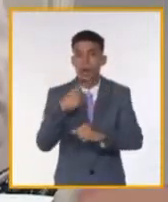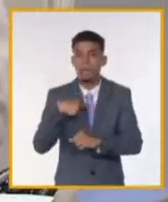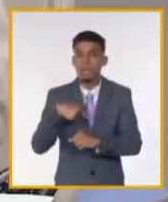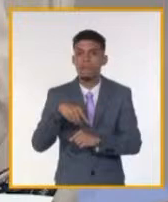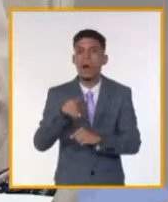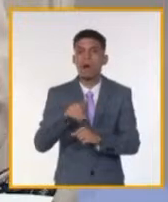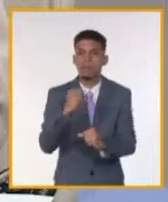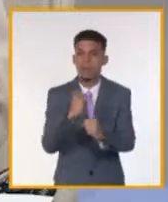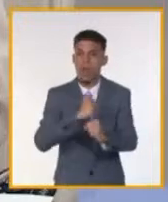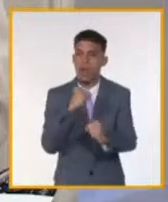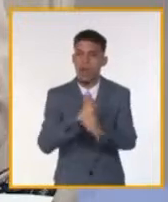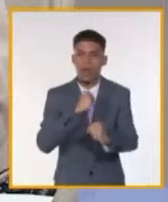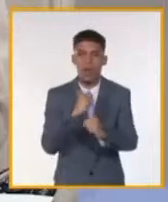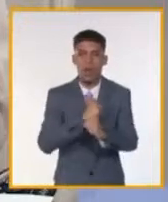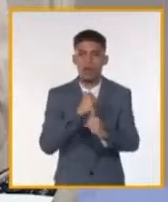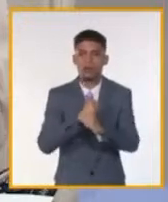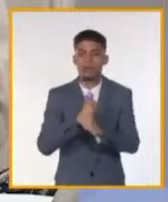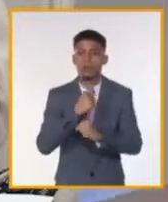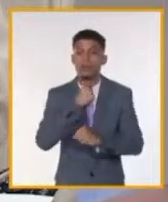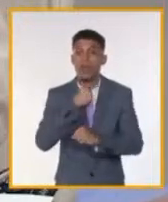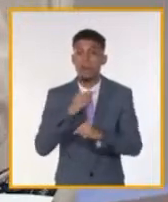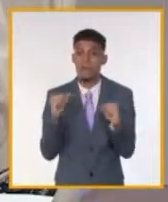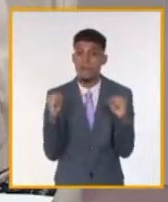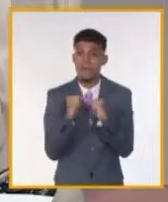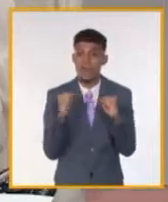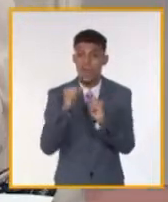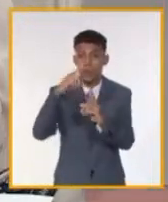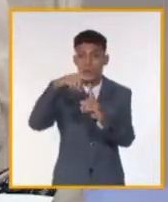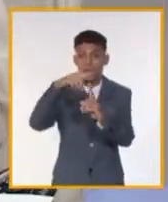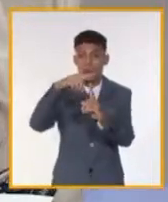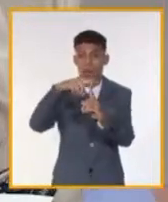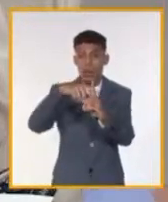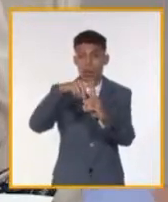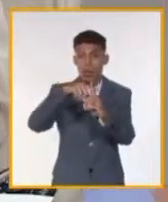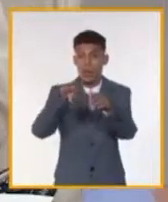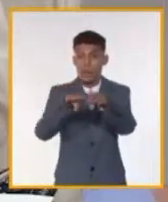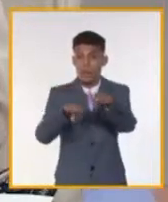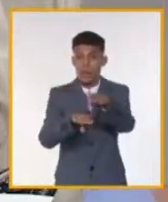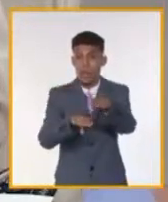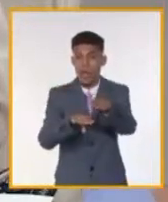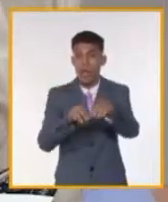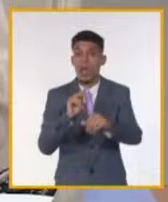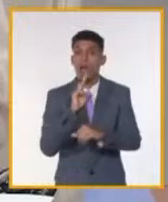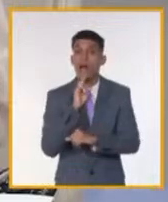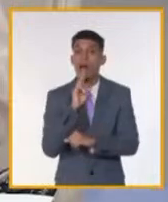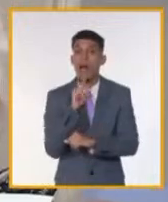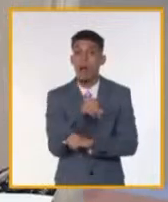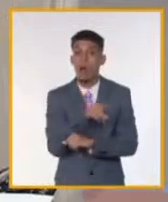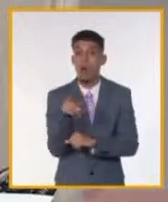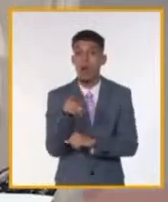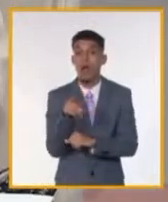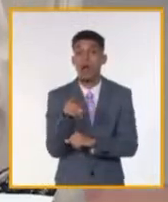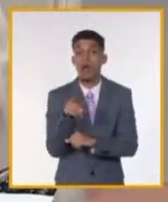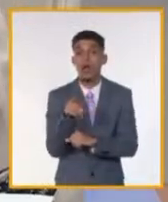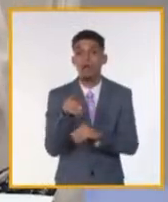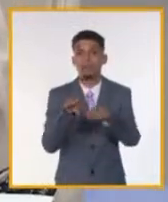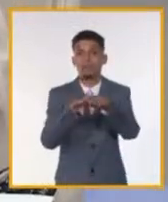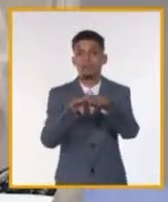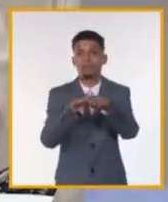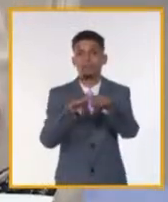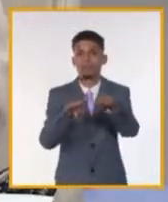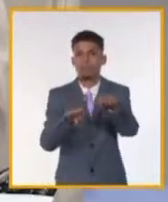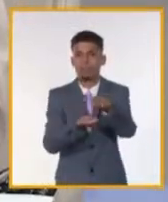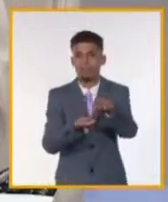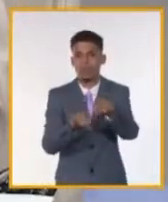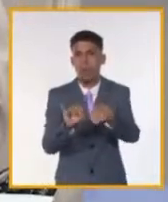caliente. Porque en invierno, cuando la temperatura es fría, la evaporación del agua aunque haya sol, disminuye considerablemente porque baja